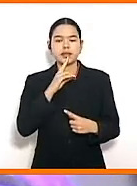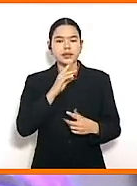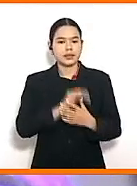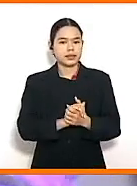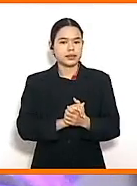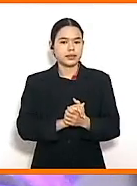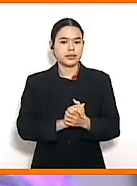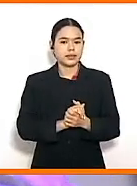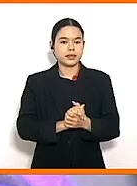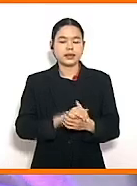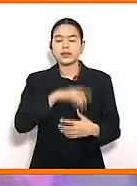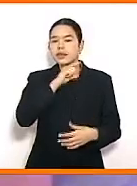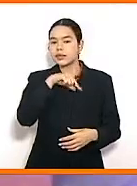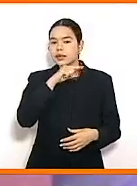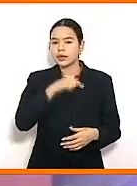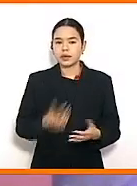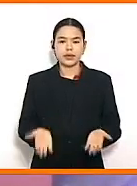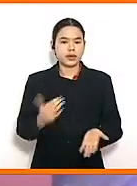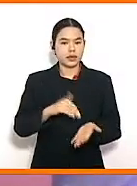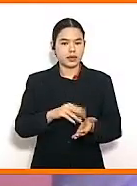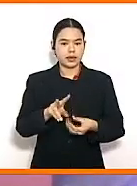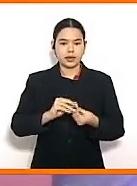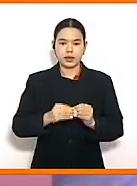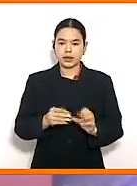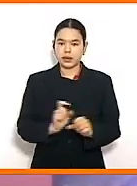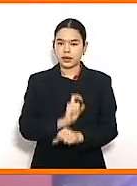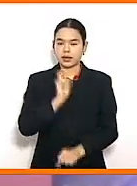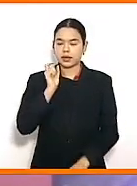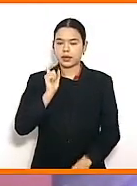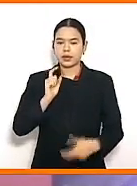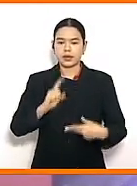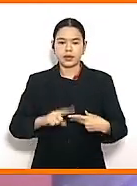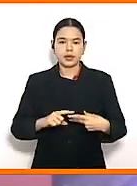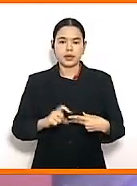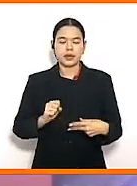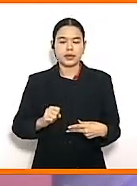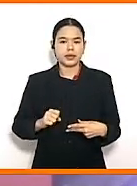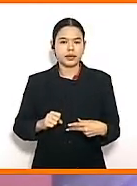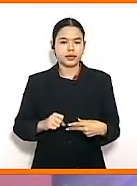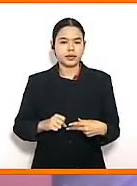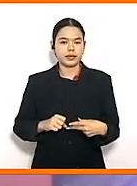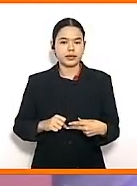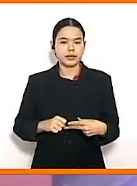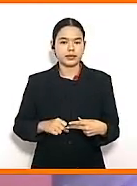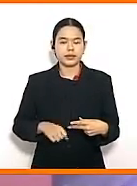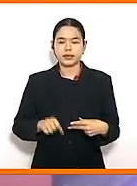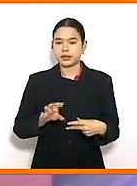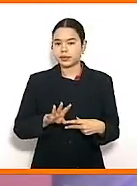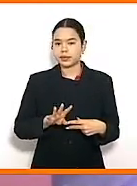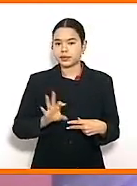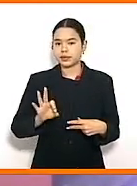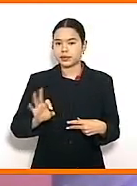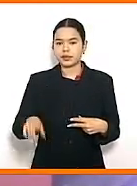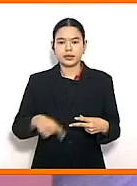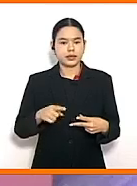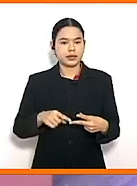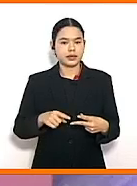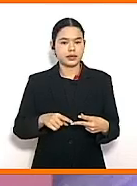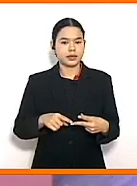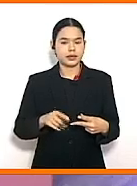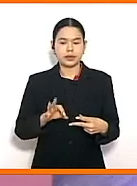catrachada guajolote. Con mucho gusto reitero tus números ganadores. Posición 1, 49. Posición